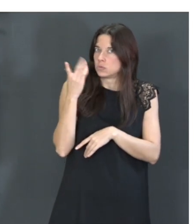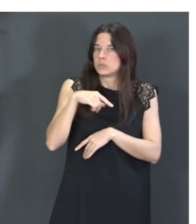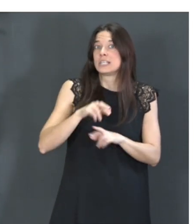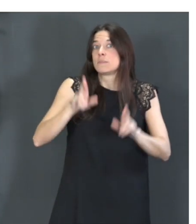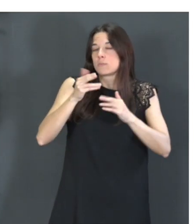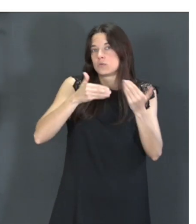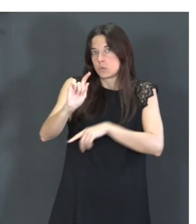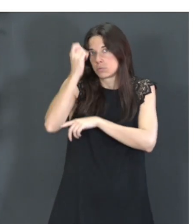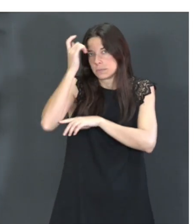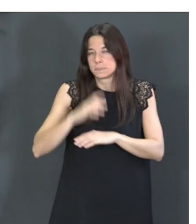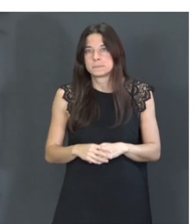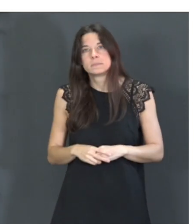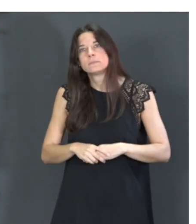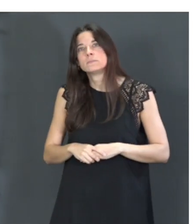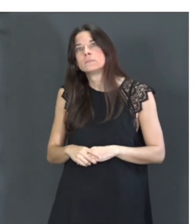futuro.